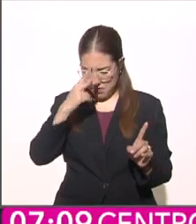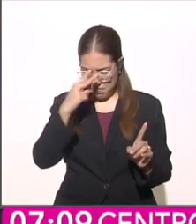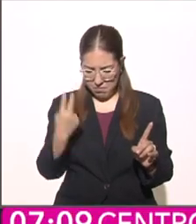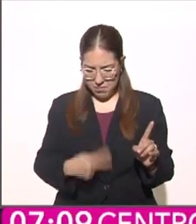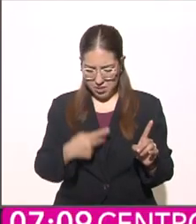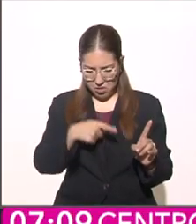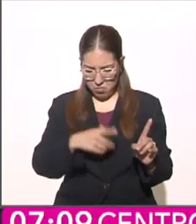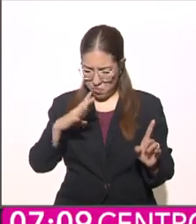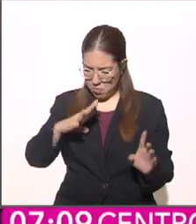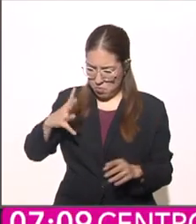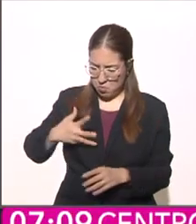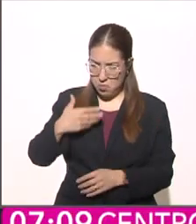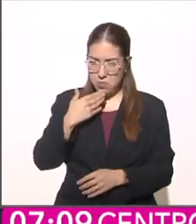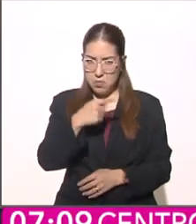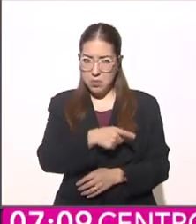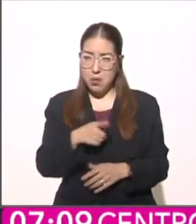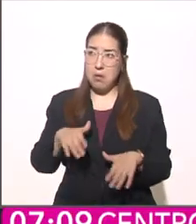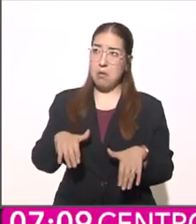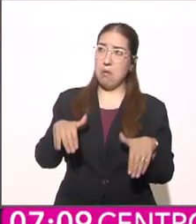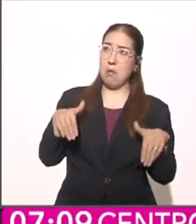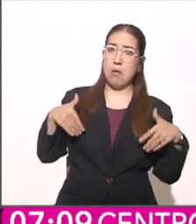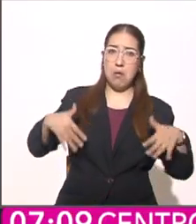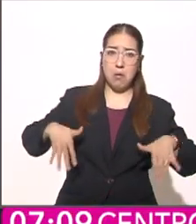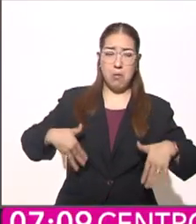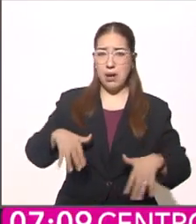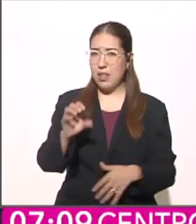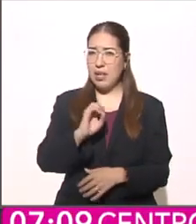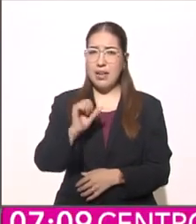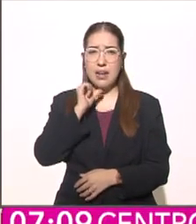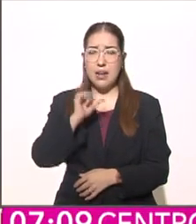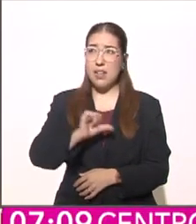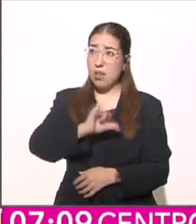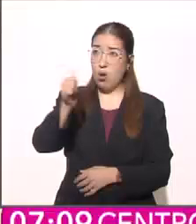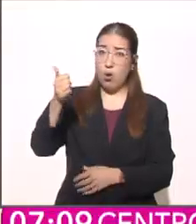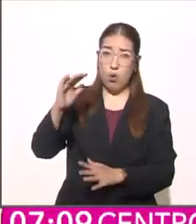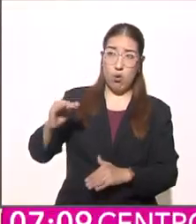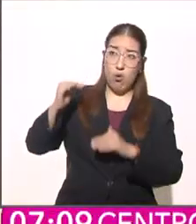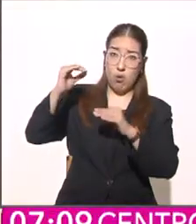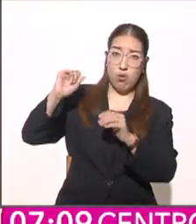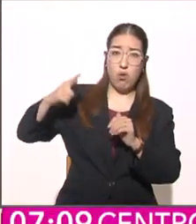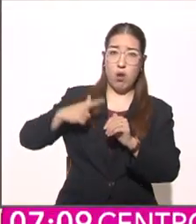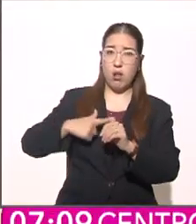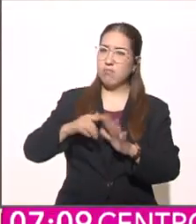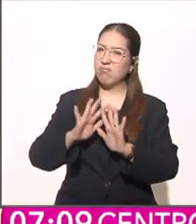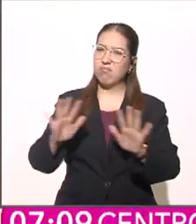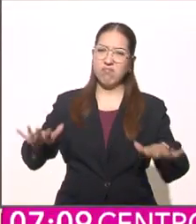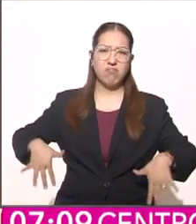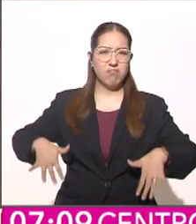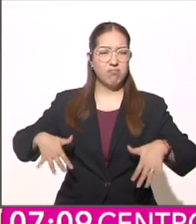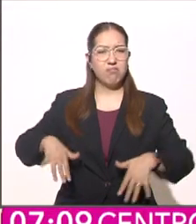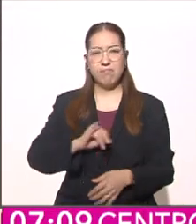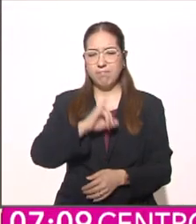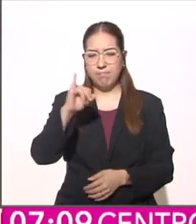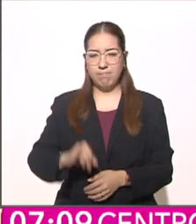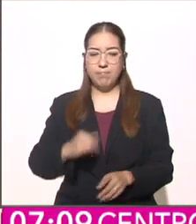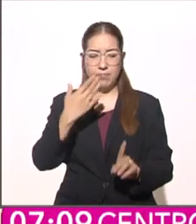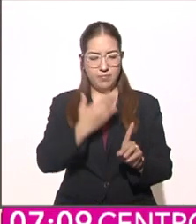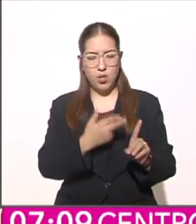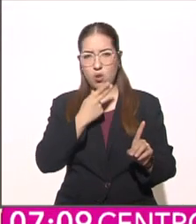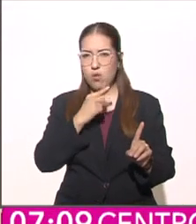nunca se doblegó ante los mandatos de potencias extrañas, por poderosas que fuesen. Al